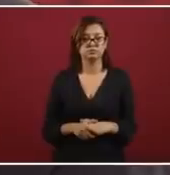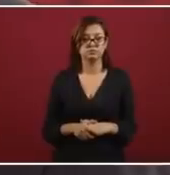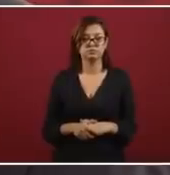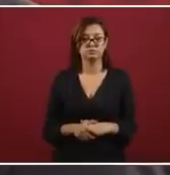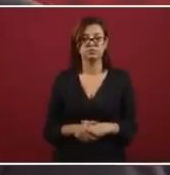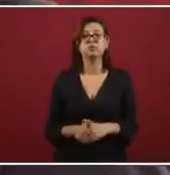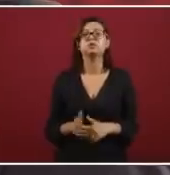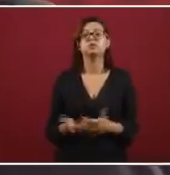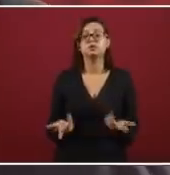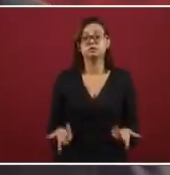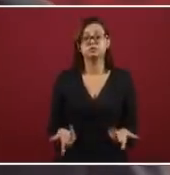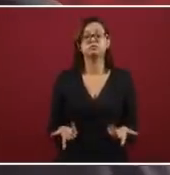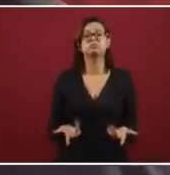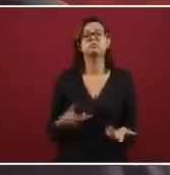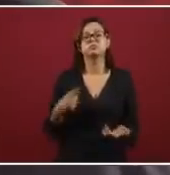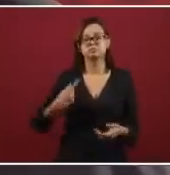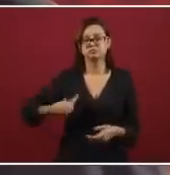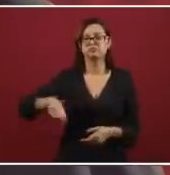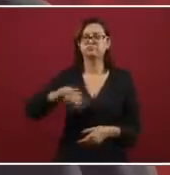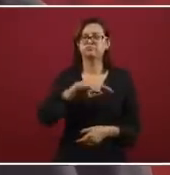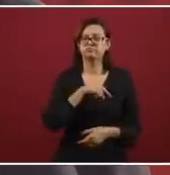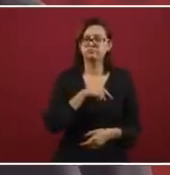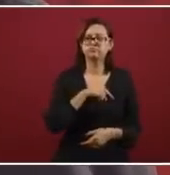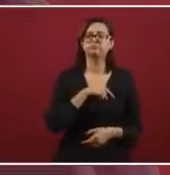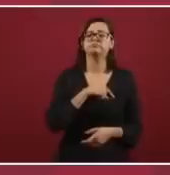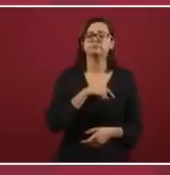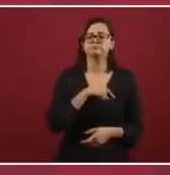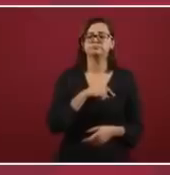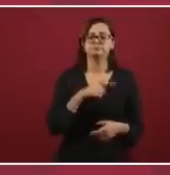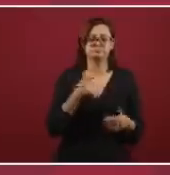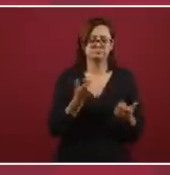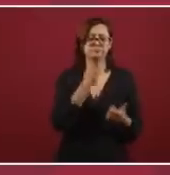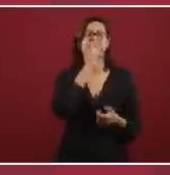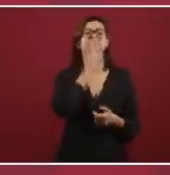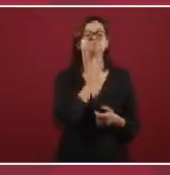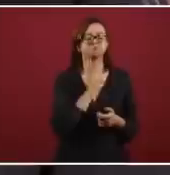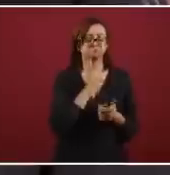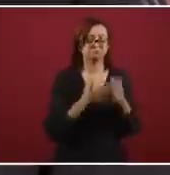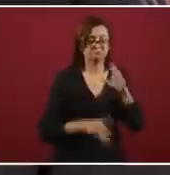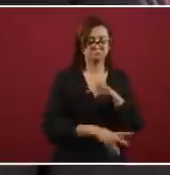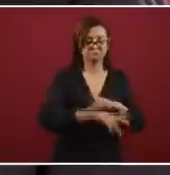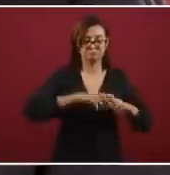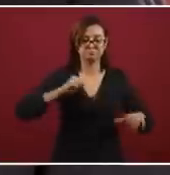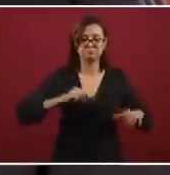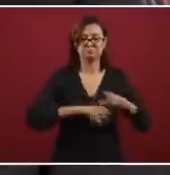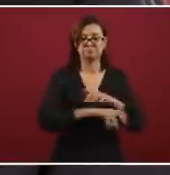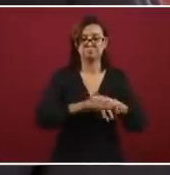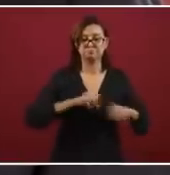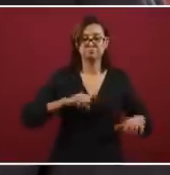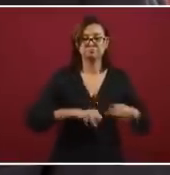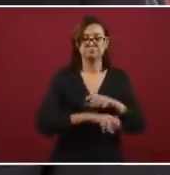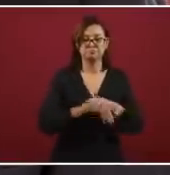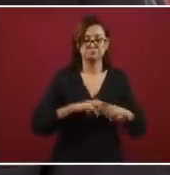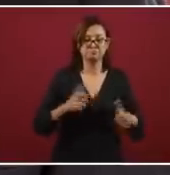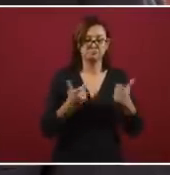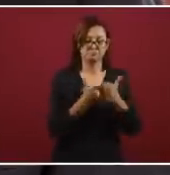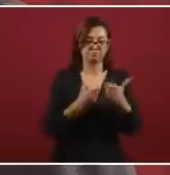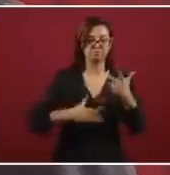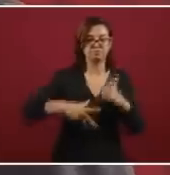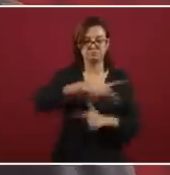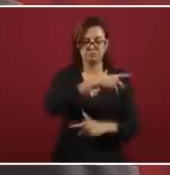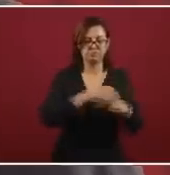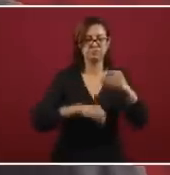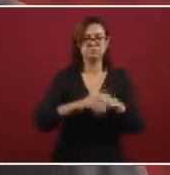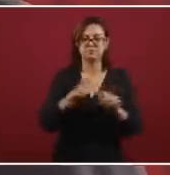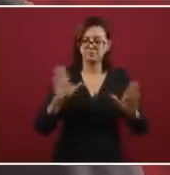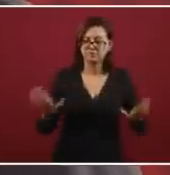nosotros vamos a utilizar el petróleo para la actividad productiva, se va a